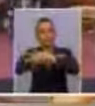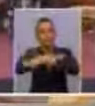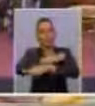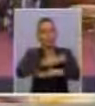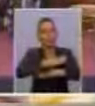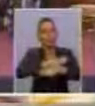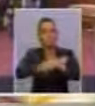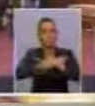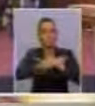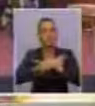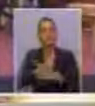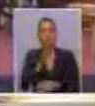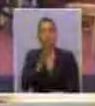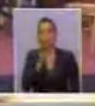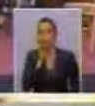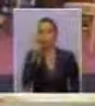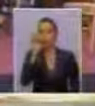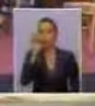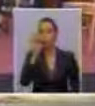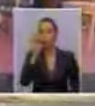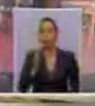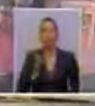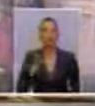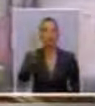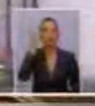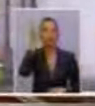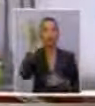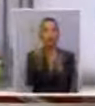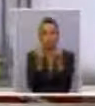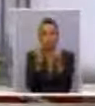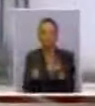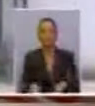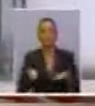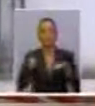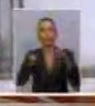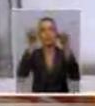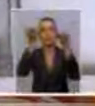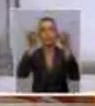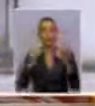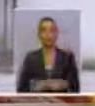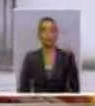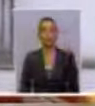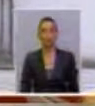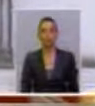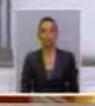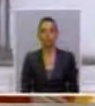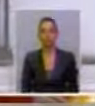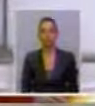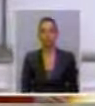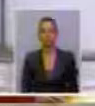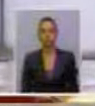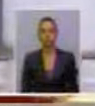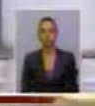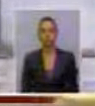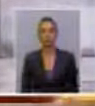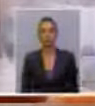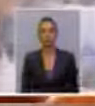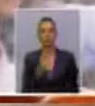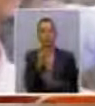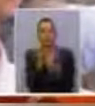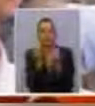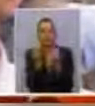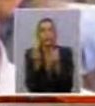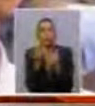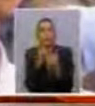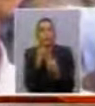crítica al gobierno de Piñera, considerando no solamente el protagonismo que tuvieron las cifras económicas, sino que también la credibilidad de las mismas. Su gabinete y